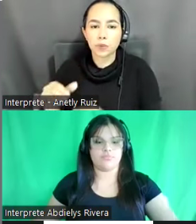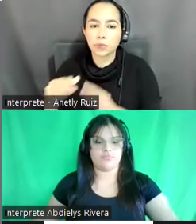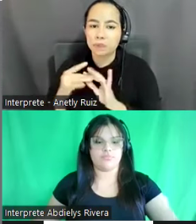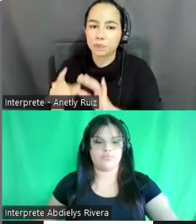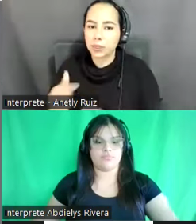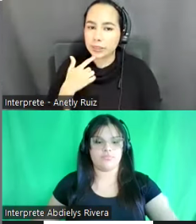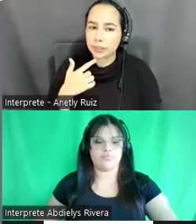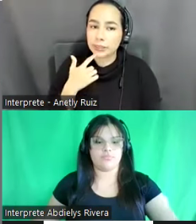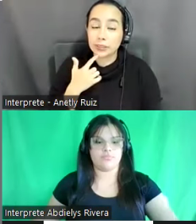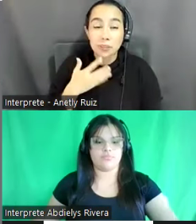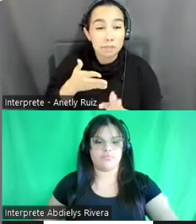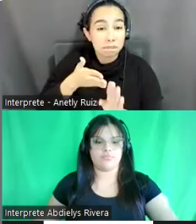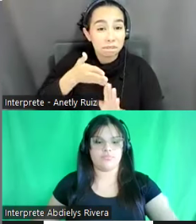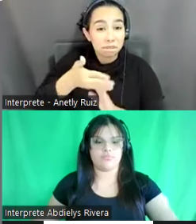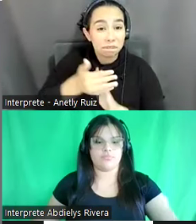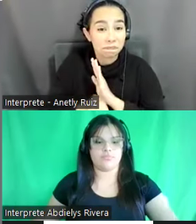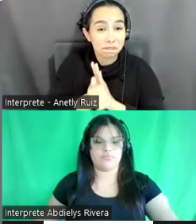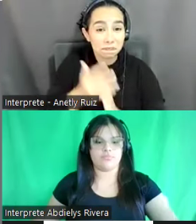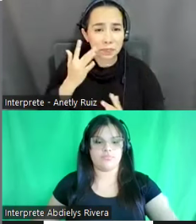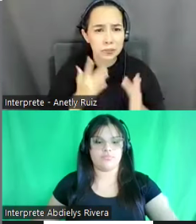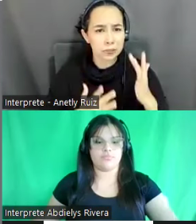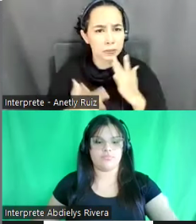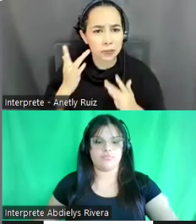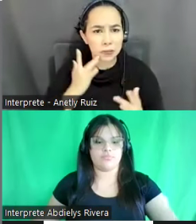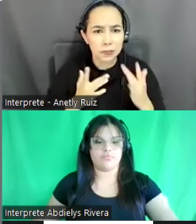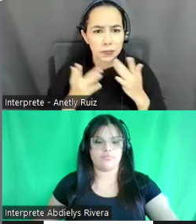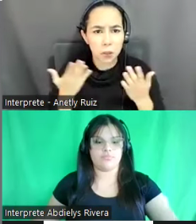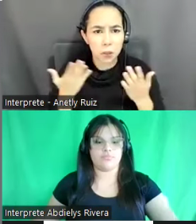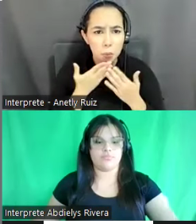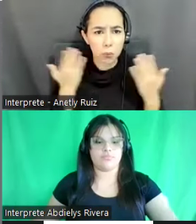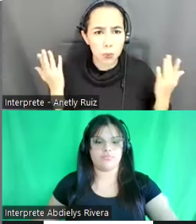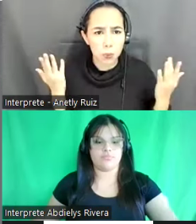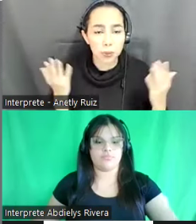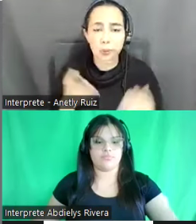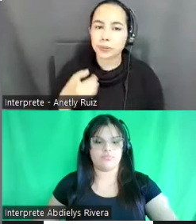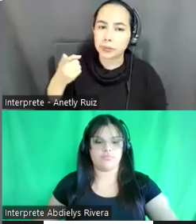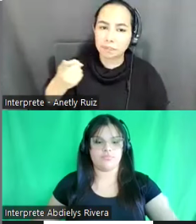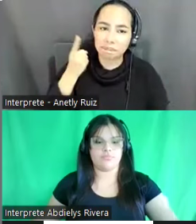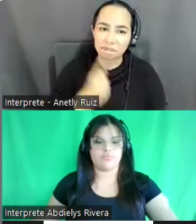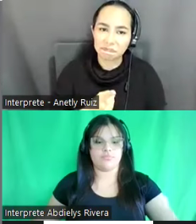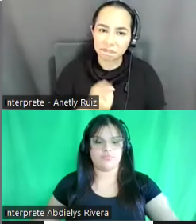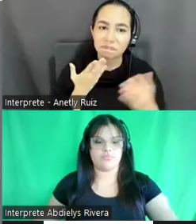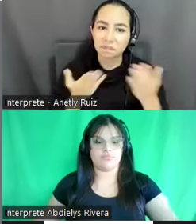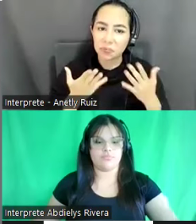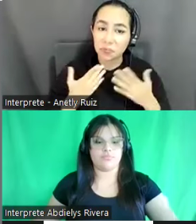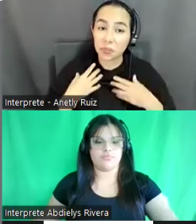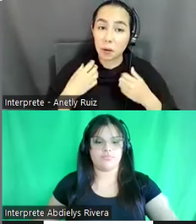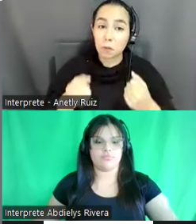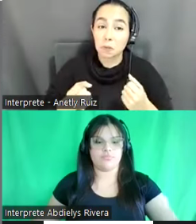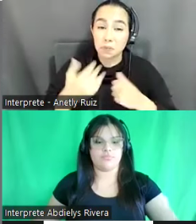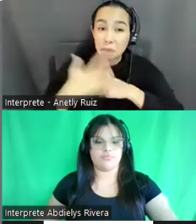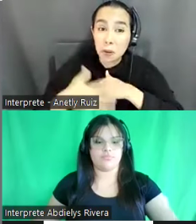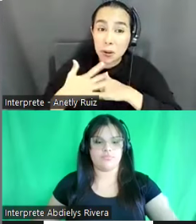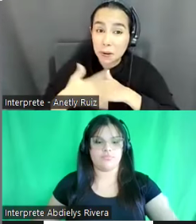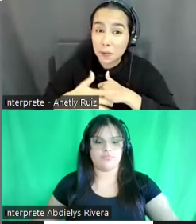clínicas, hospitales y centros. Correcto, es uno de los retos que enfrentamos en los servicios de salud y es la falta